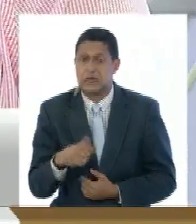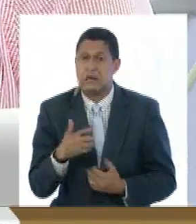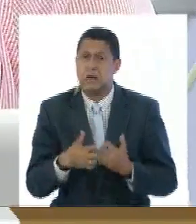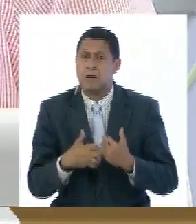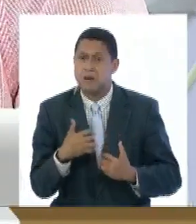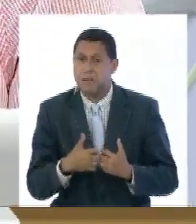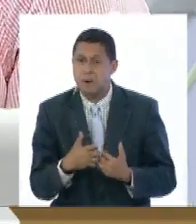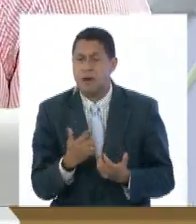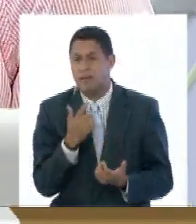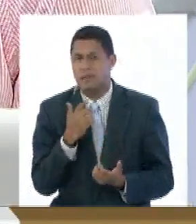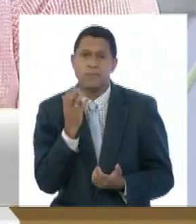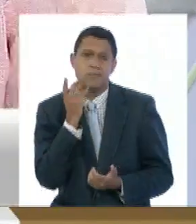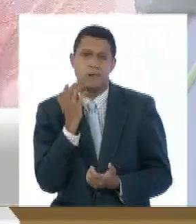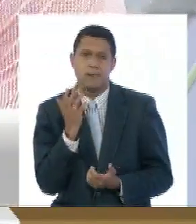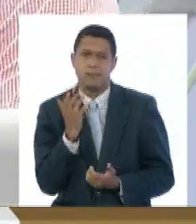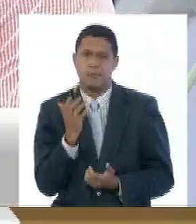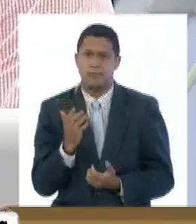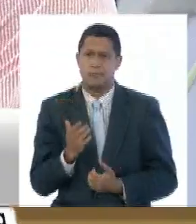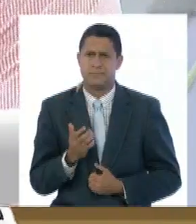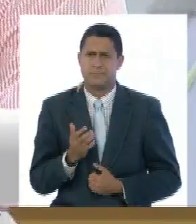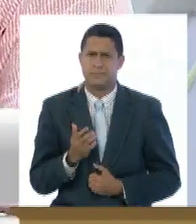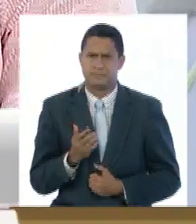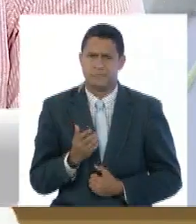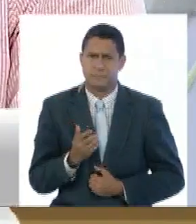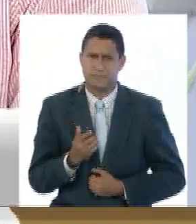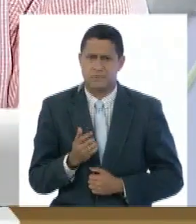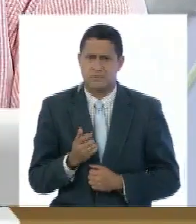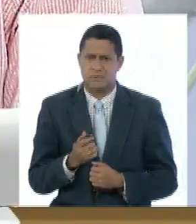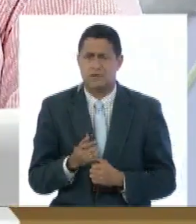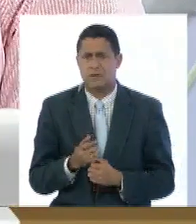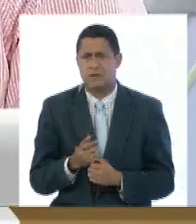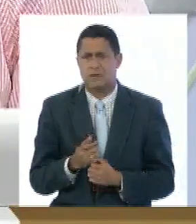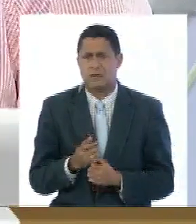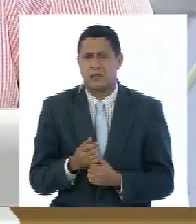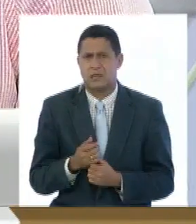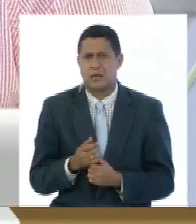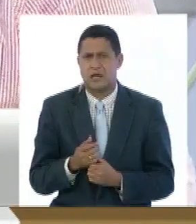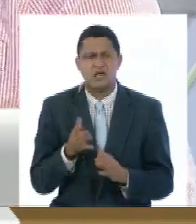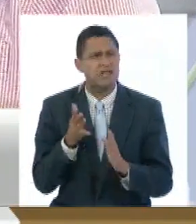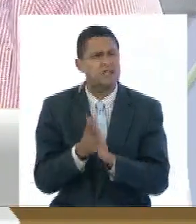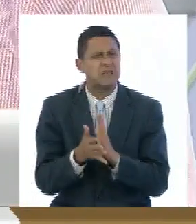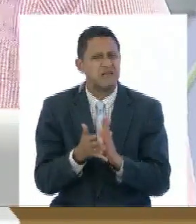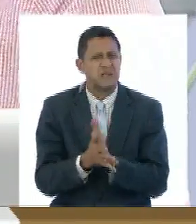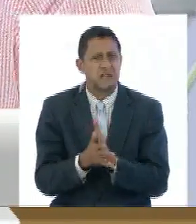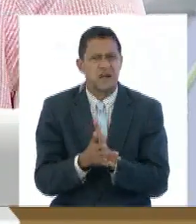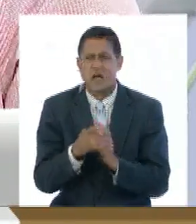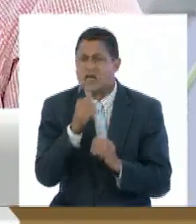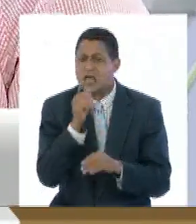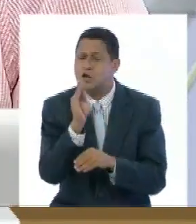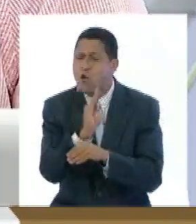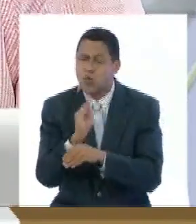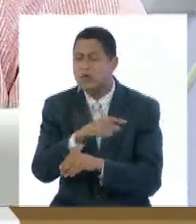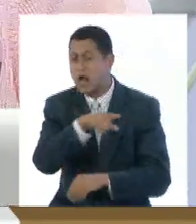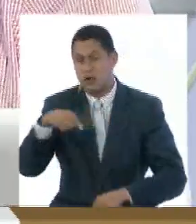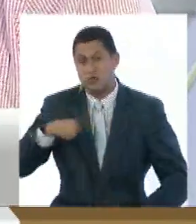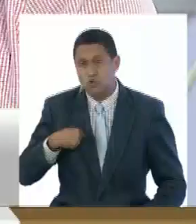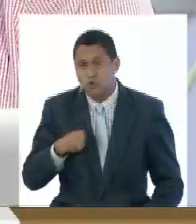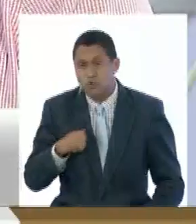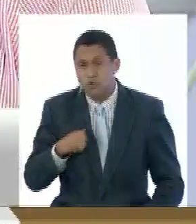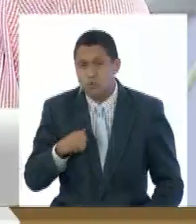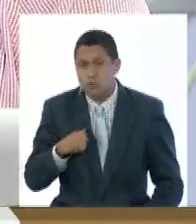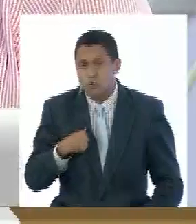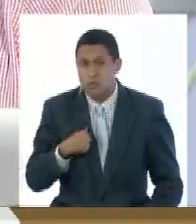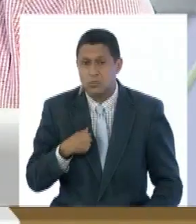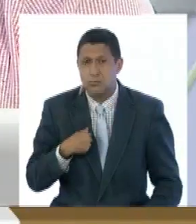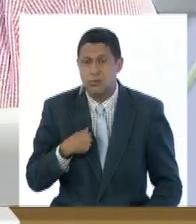situación, cuando hablamos de, déjame un segundo, lo que es el pater families, que es el concepto de quien nos debería cuidar desde el